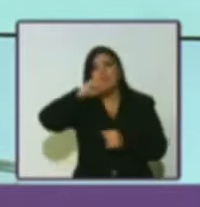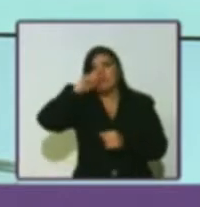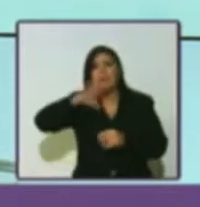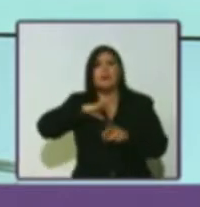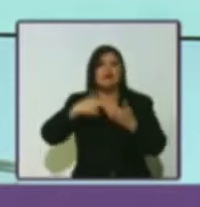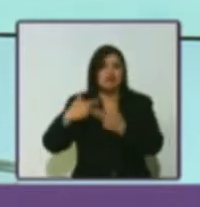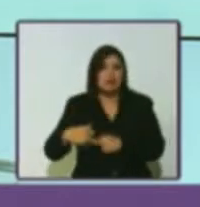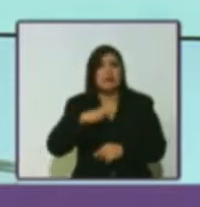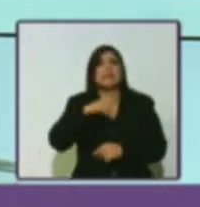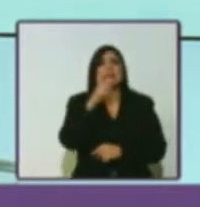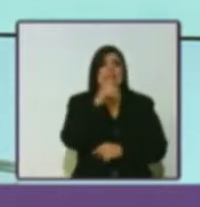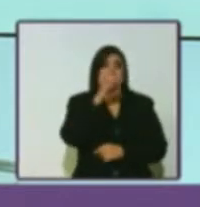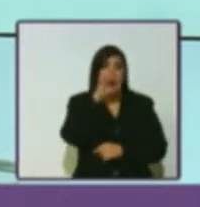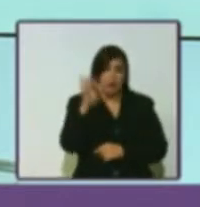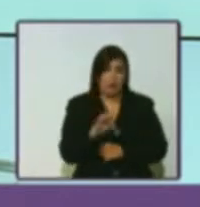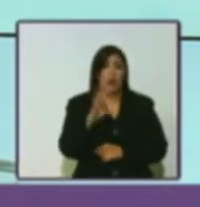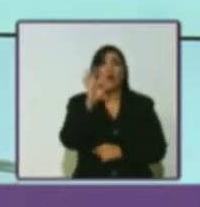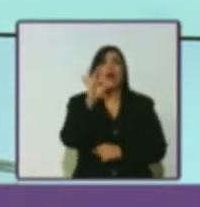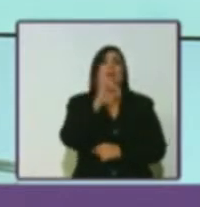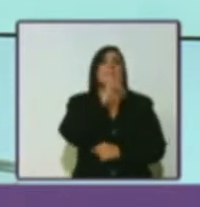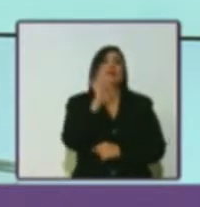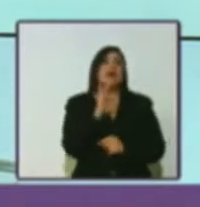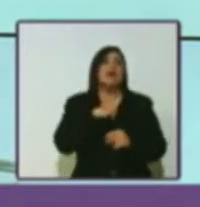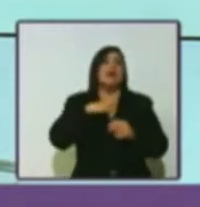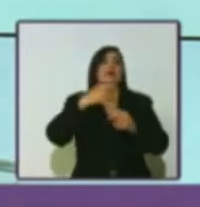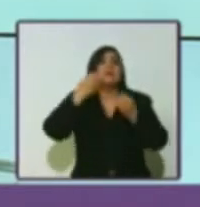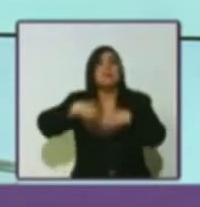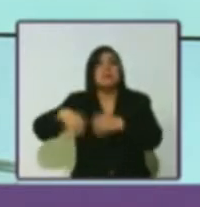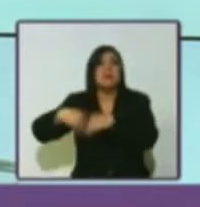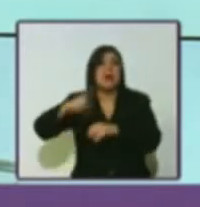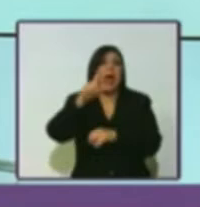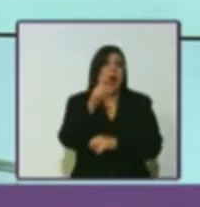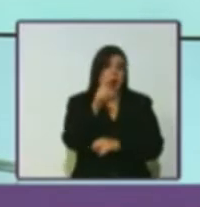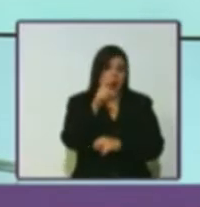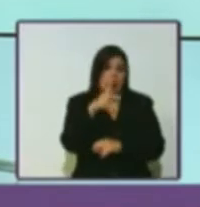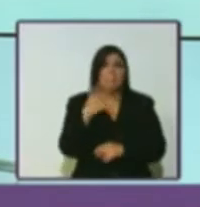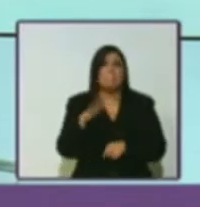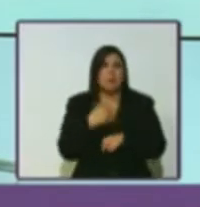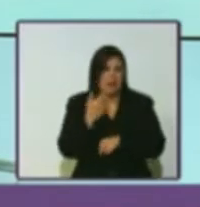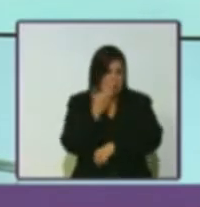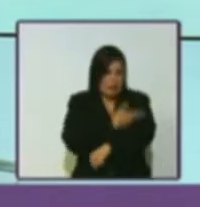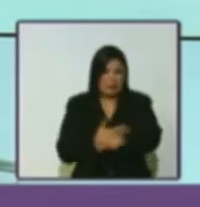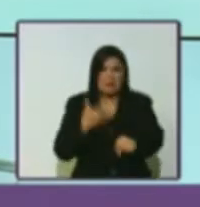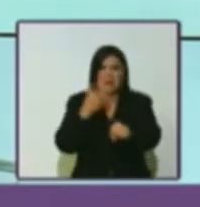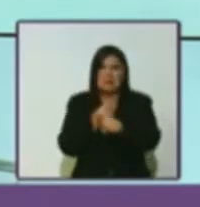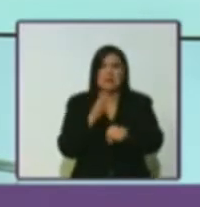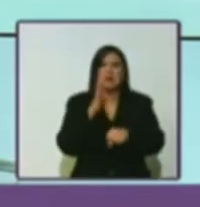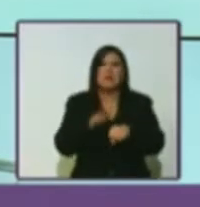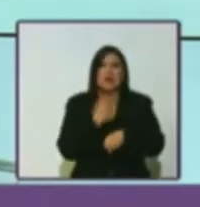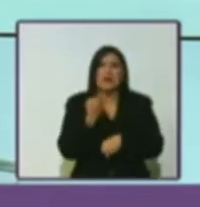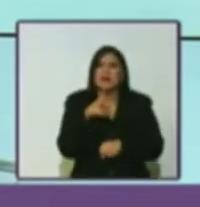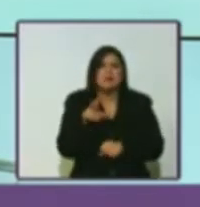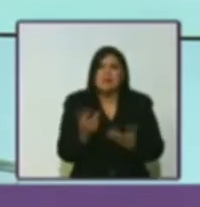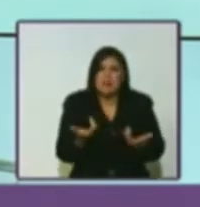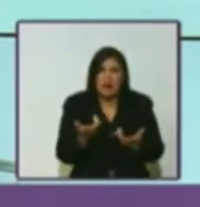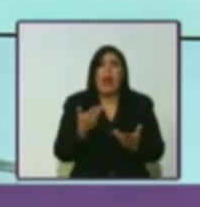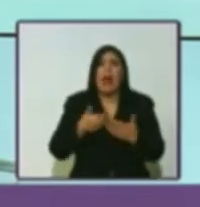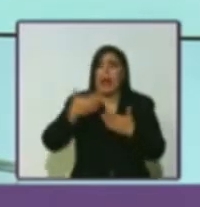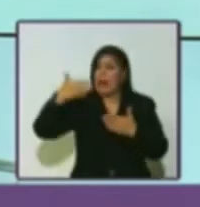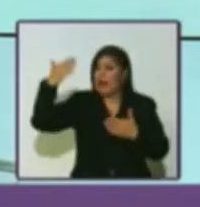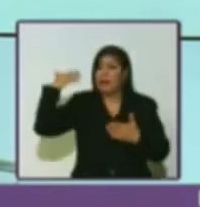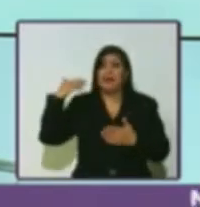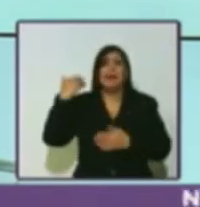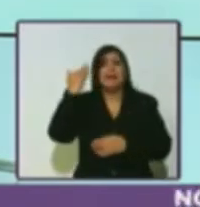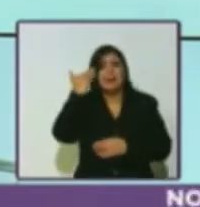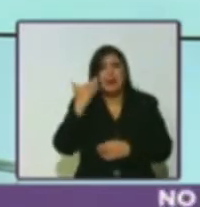diciéndole lo del reexamen, lo del TEC, lo de si en Tlalpan había o no narcotráfico, sí.